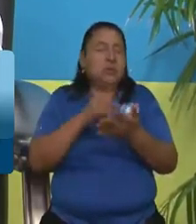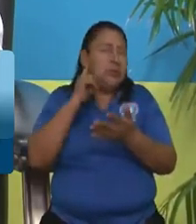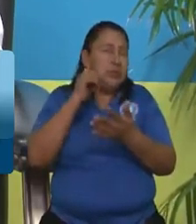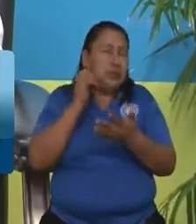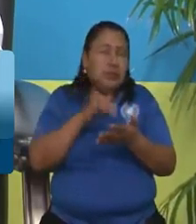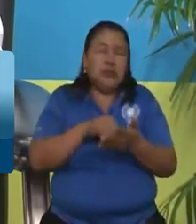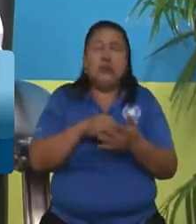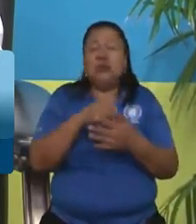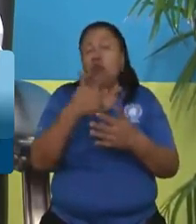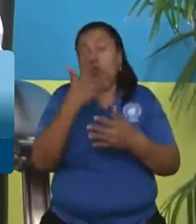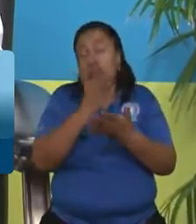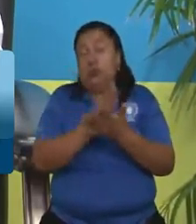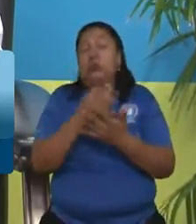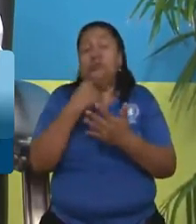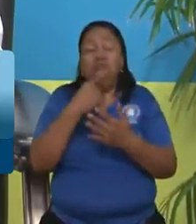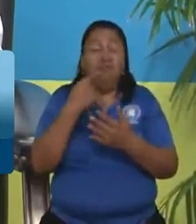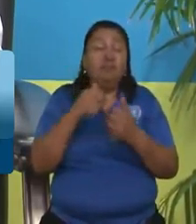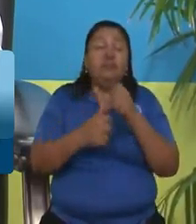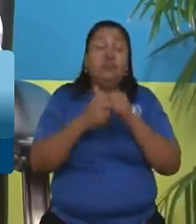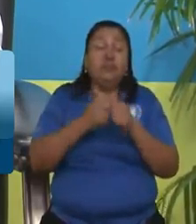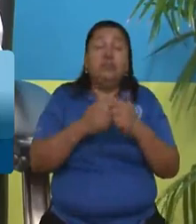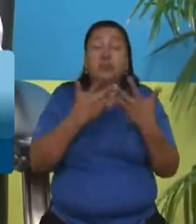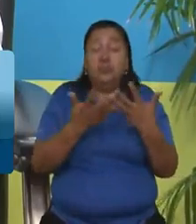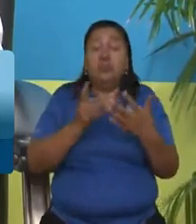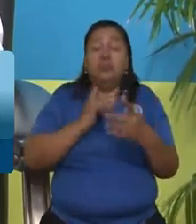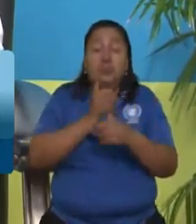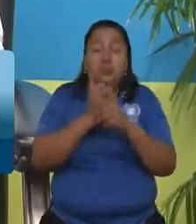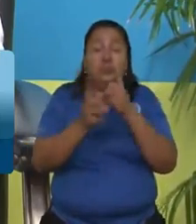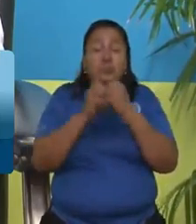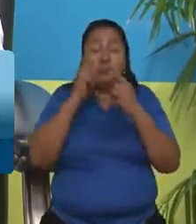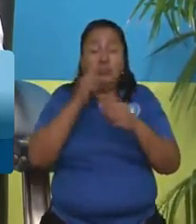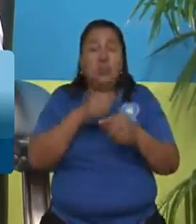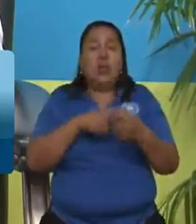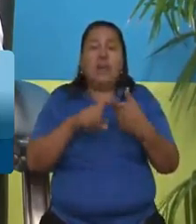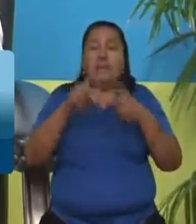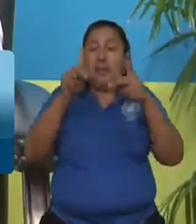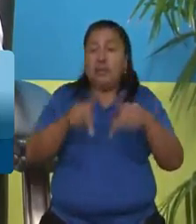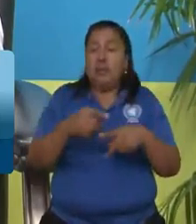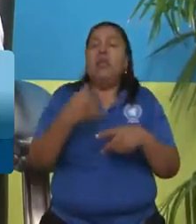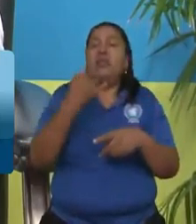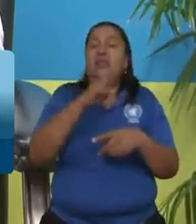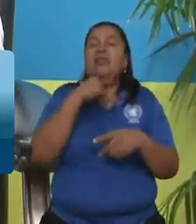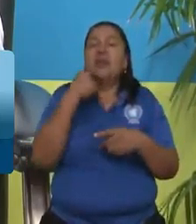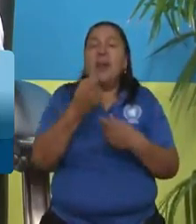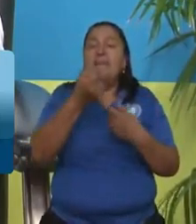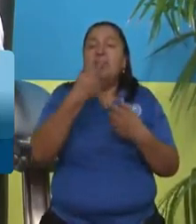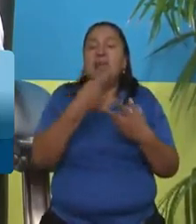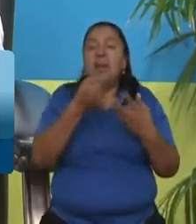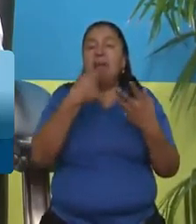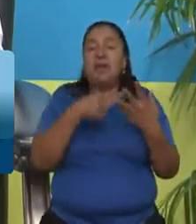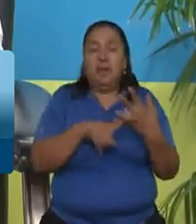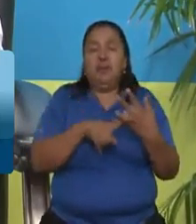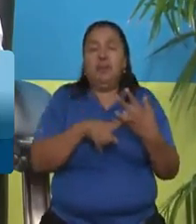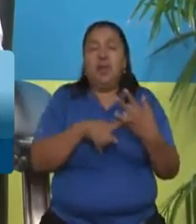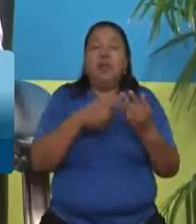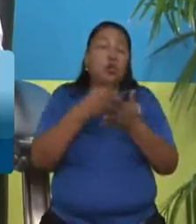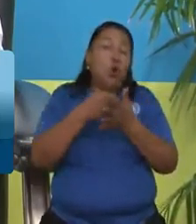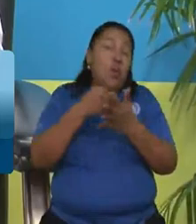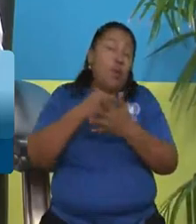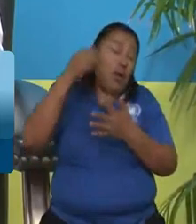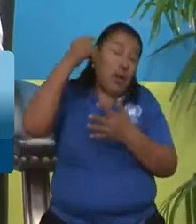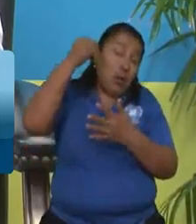evolucionado satisfactoriamente, porque a veces y muy comúnmente las otitis por hongos son las más resistentes al